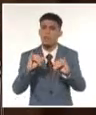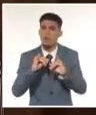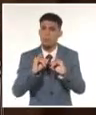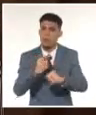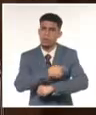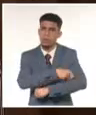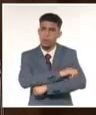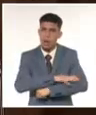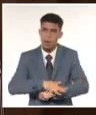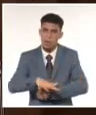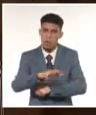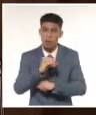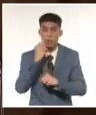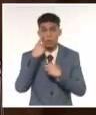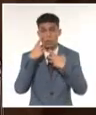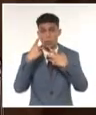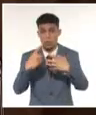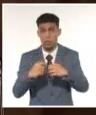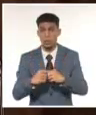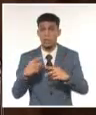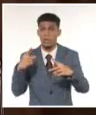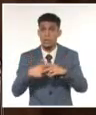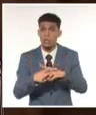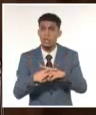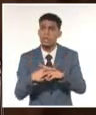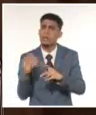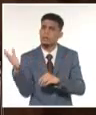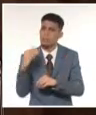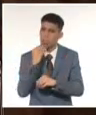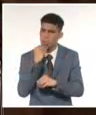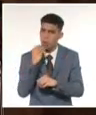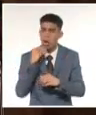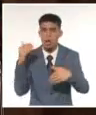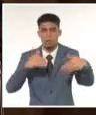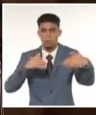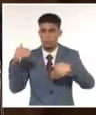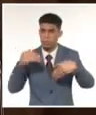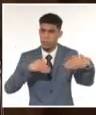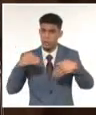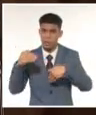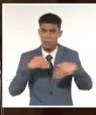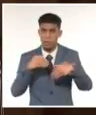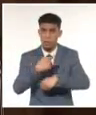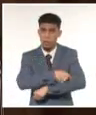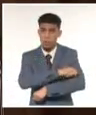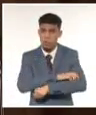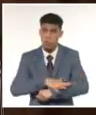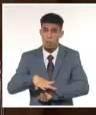hay que involucrarlos cada vez más en la respuesta. La participación popular